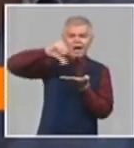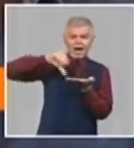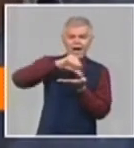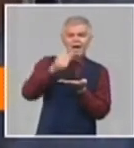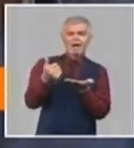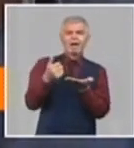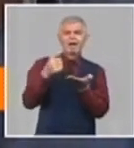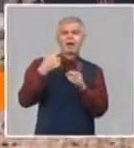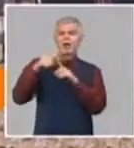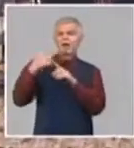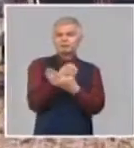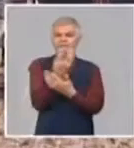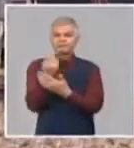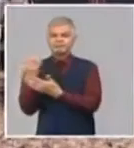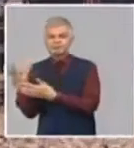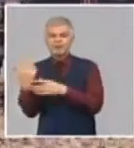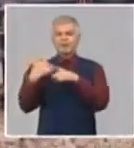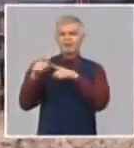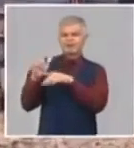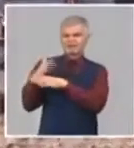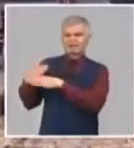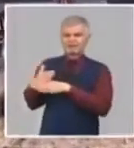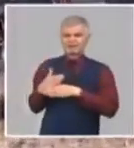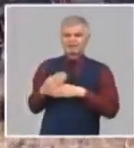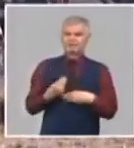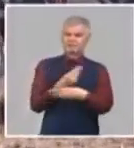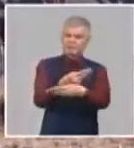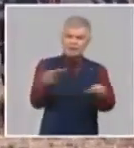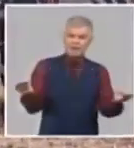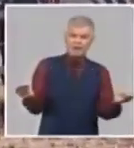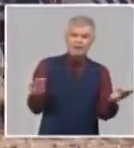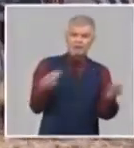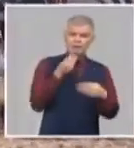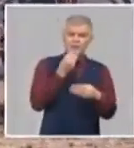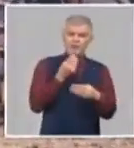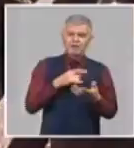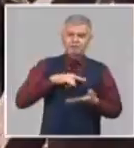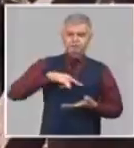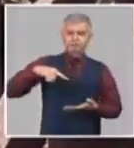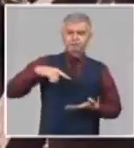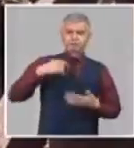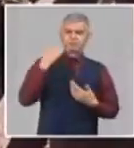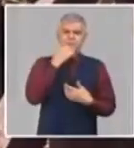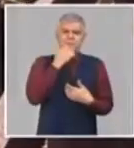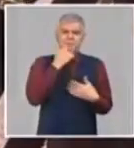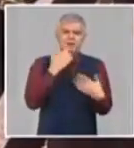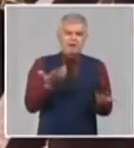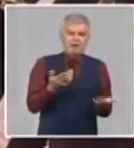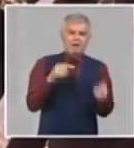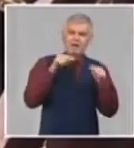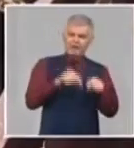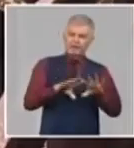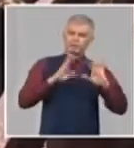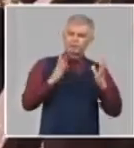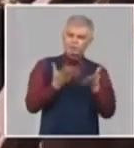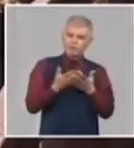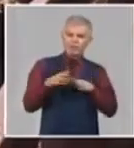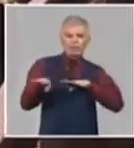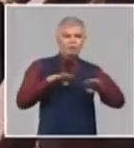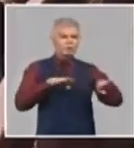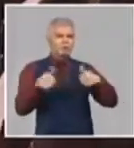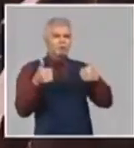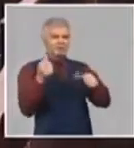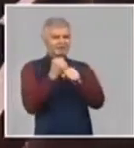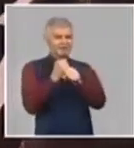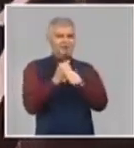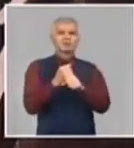el quingrá, la moreda, la tetona y la caña que lleva. ¿Y aquí tienes todas las condiciones para trabajar en la vaquería?